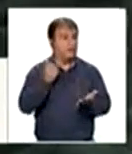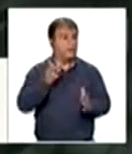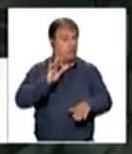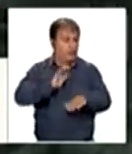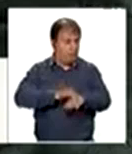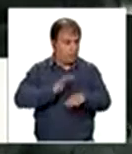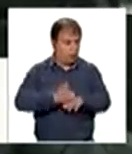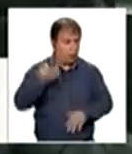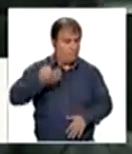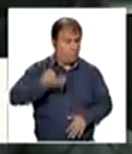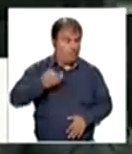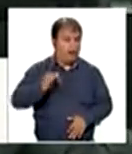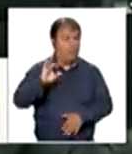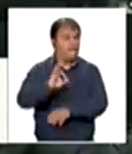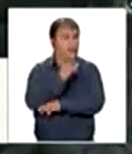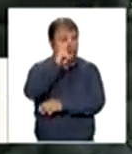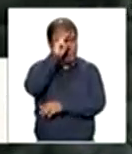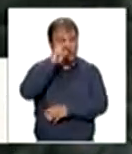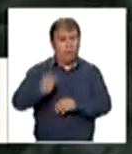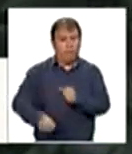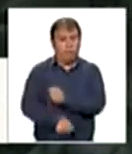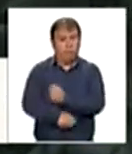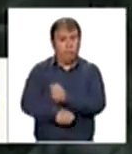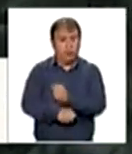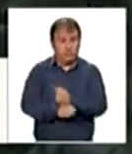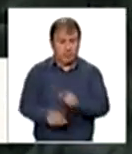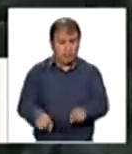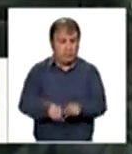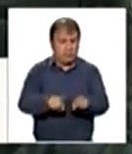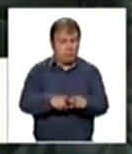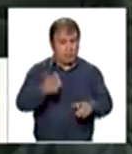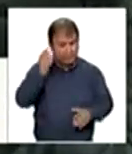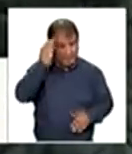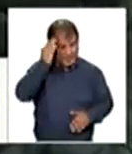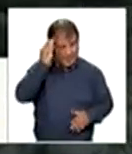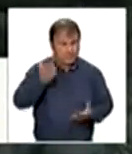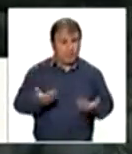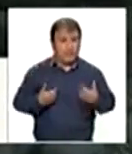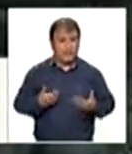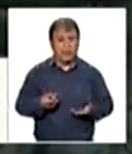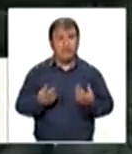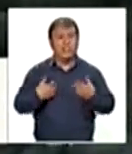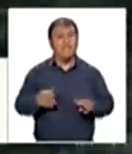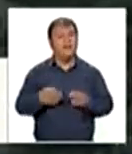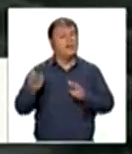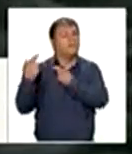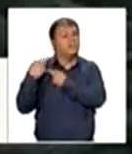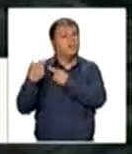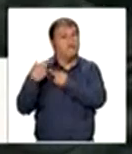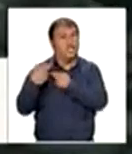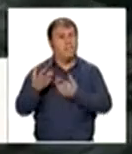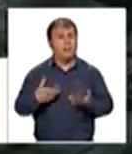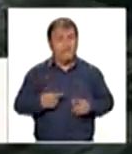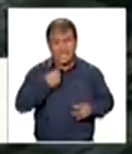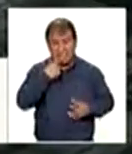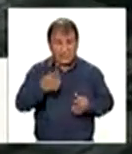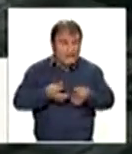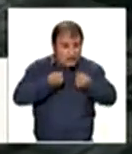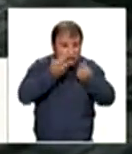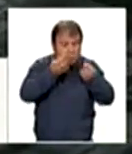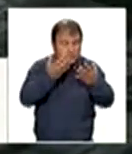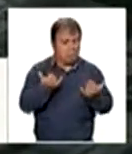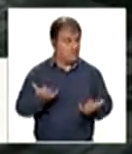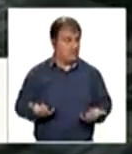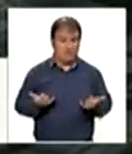oficial de parte de la Federación Peruana de Fútbol. Insisto, como ustedes también lo acaban de mencionar, sería irresponsable acusar o señalar o dar información que hasta